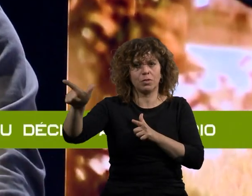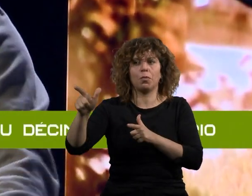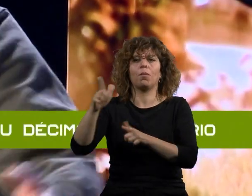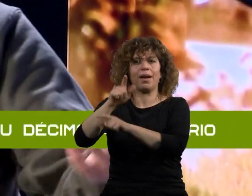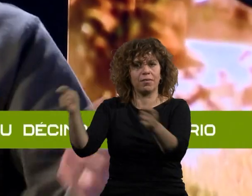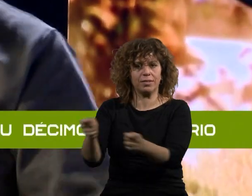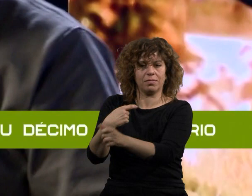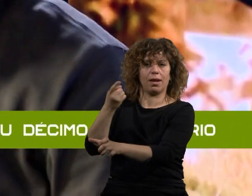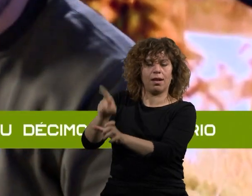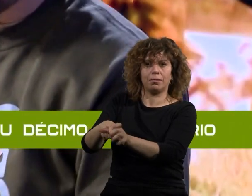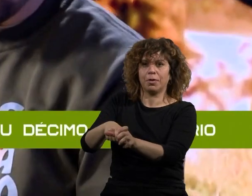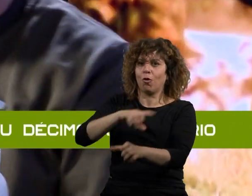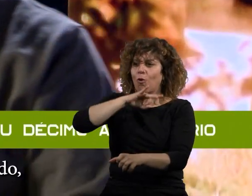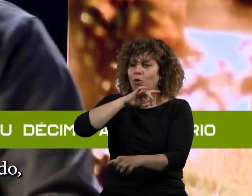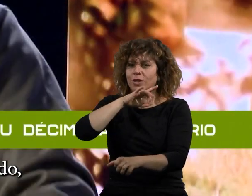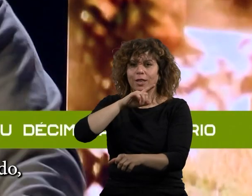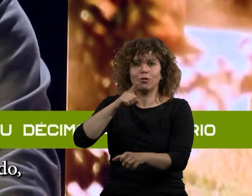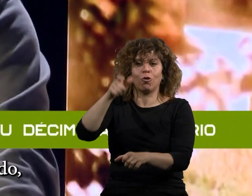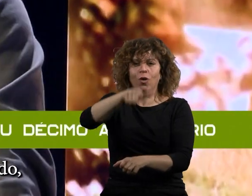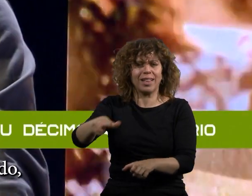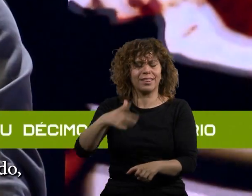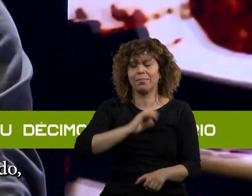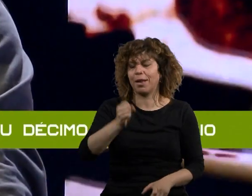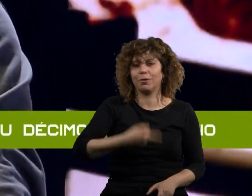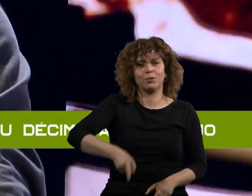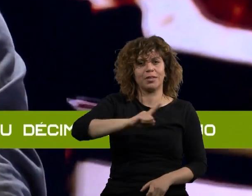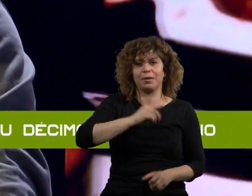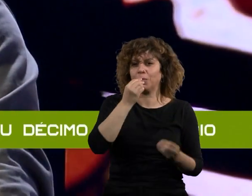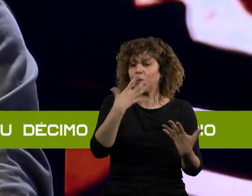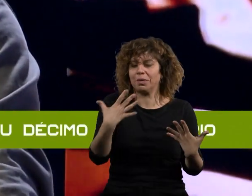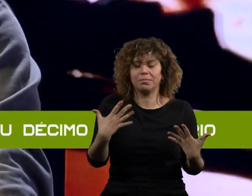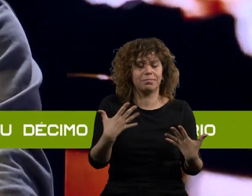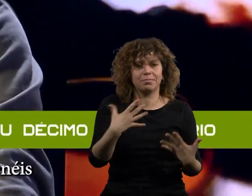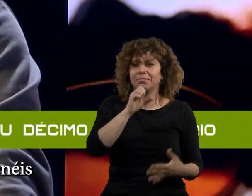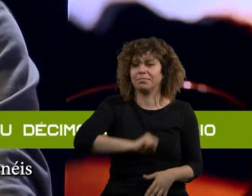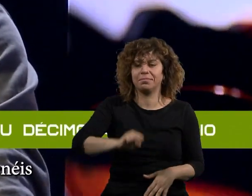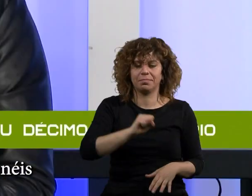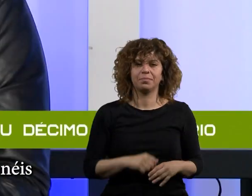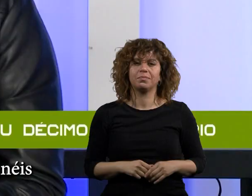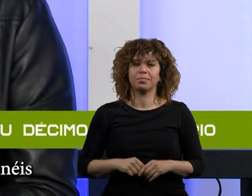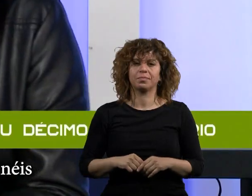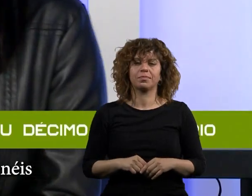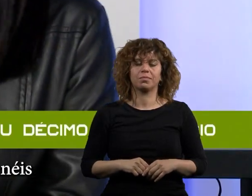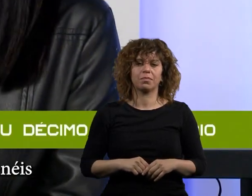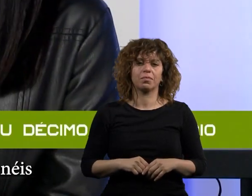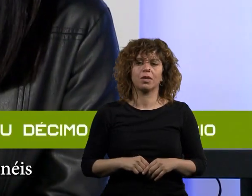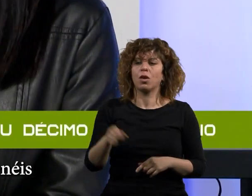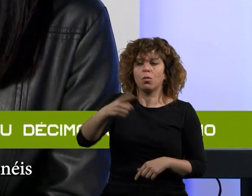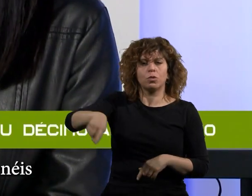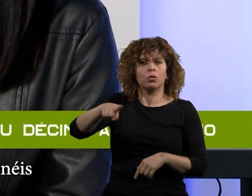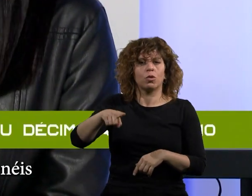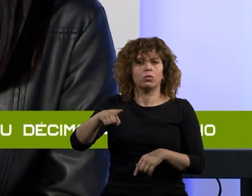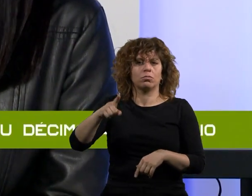porque la gente, no sé, se porta muy bien y hay gente maravillosa por el mundo, así que es fantástico. Bueno, vosotros sois músicos que